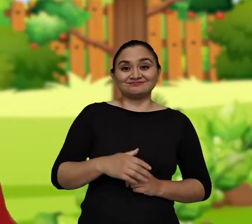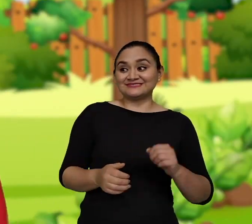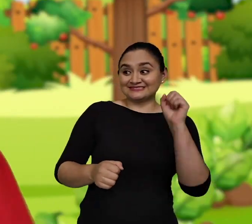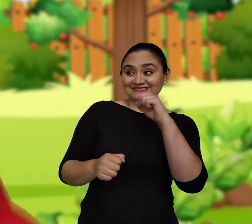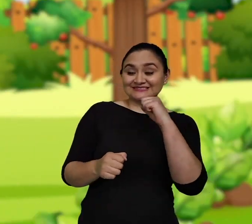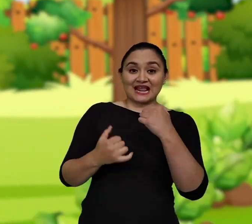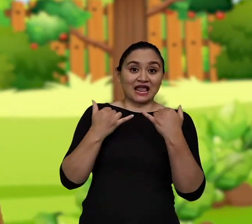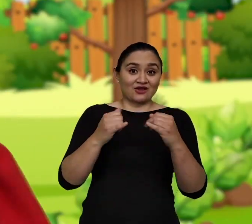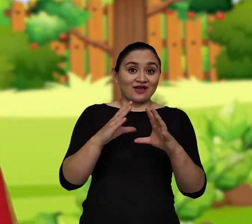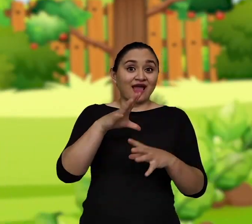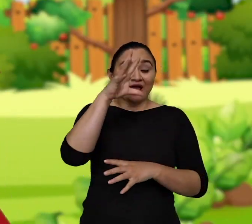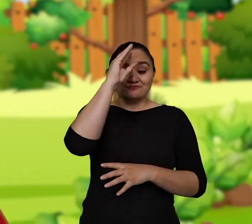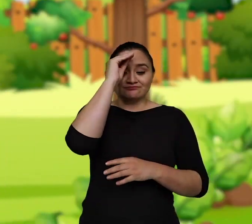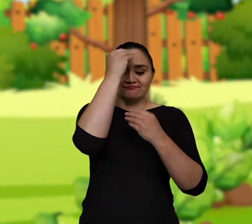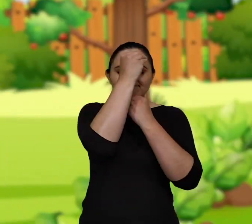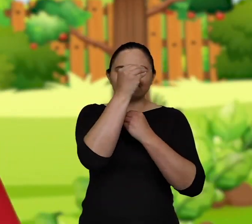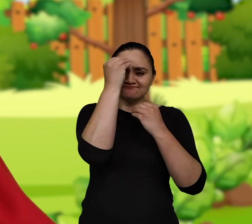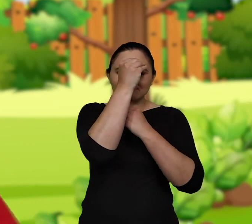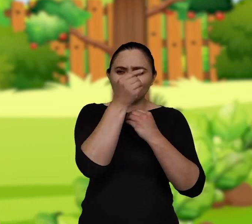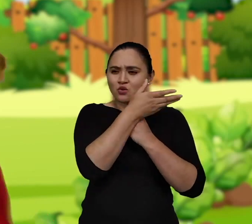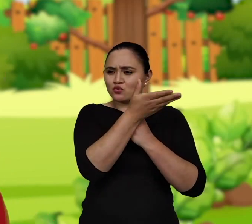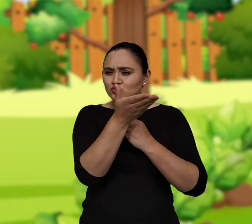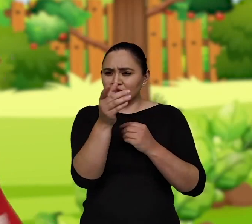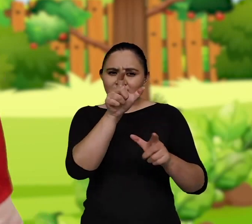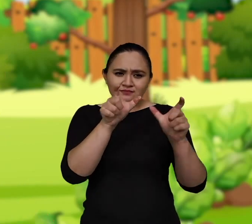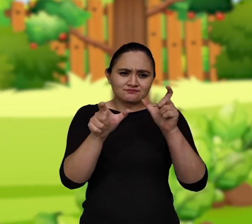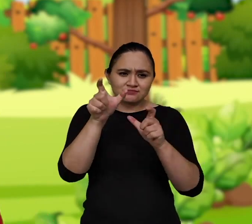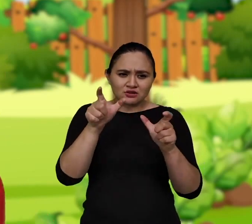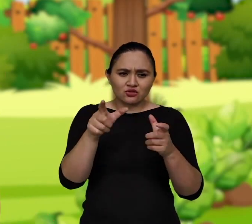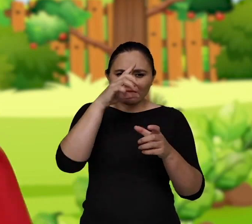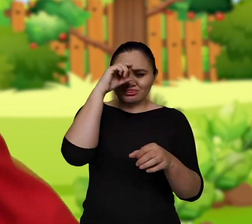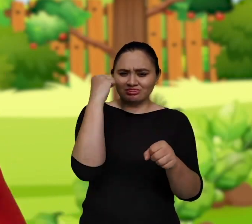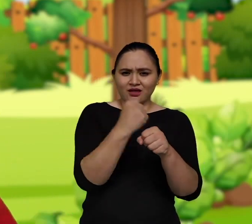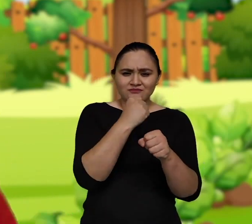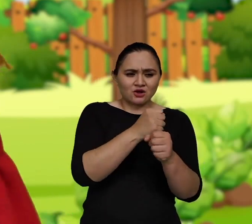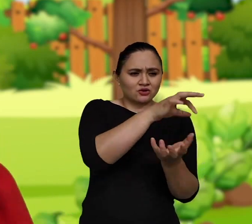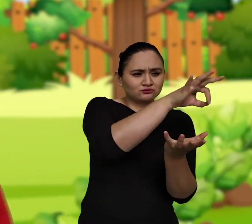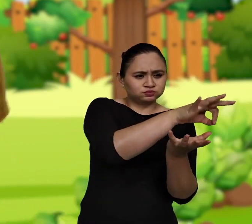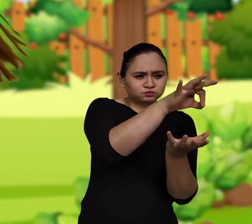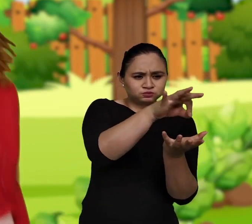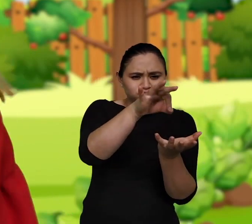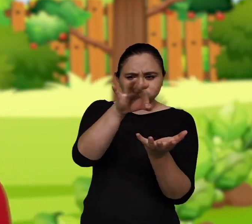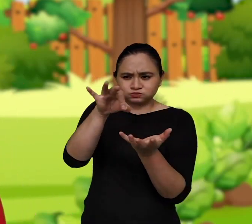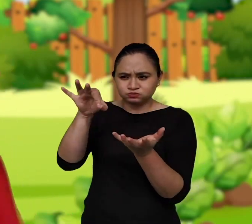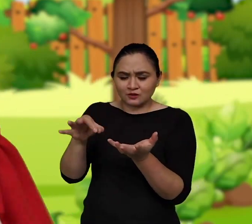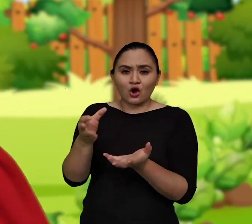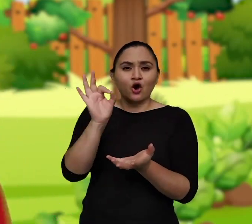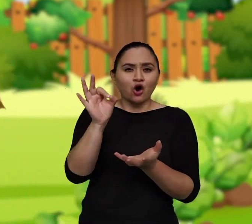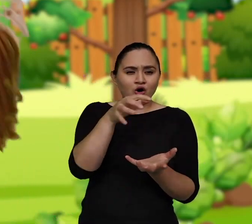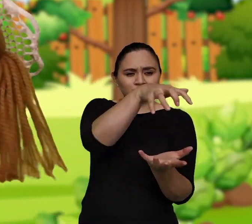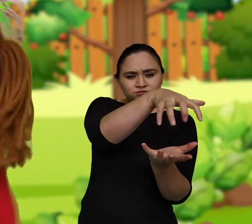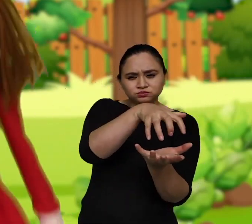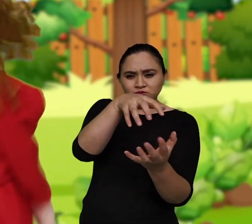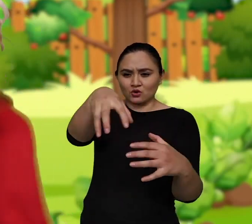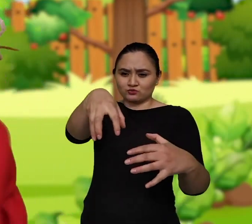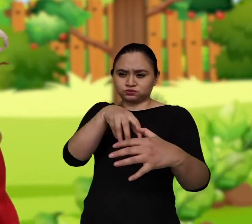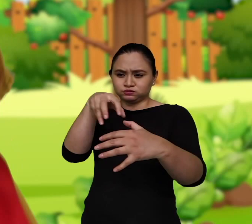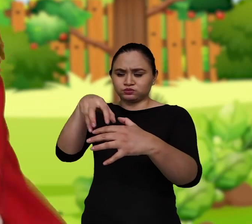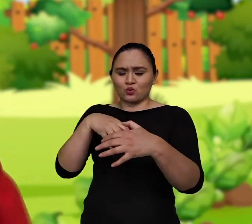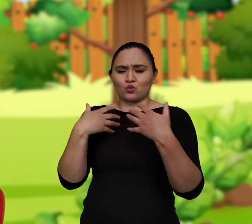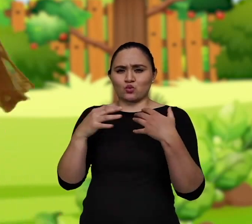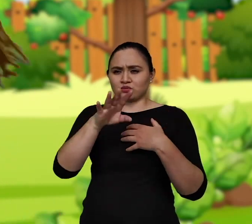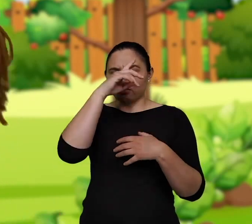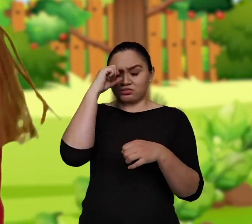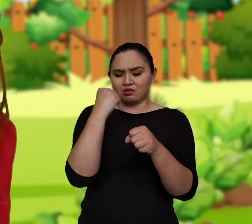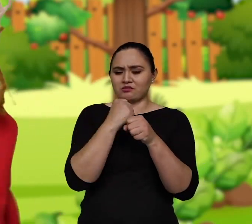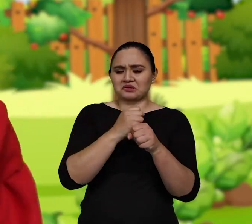Sí, hoy aprendimos a valorar el trabajo de todas las personas que intervienen en el proceso de cultivo y recolección